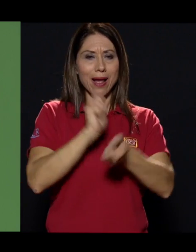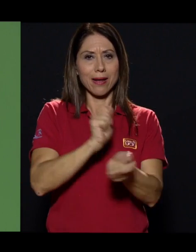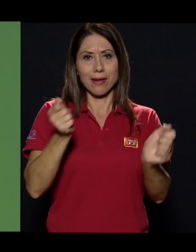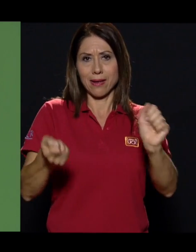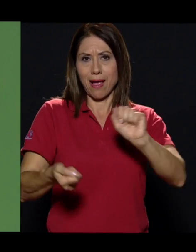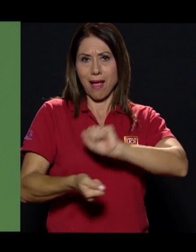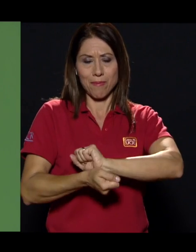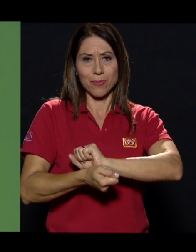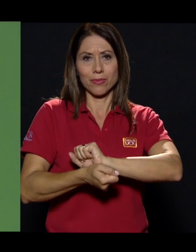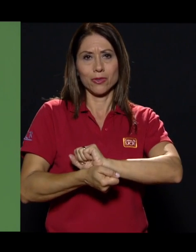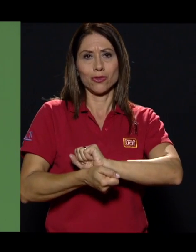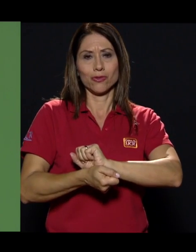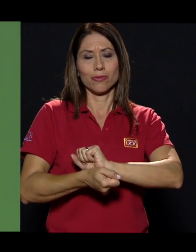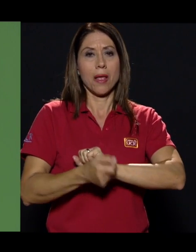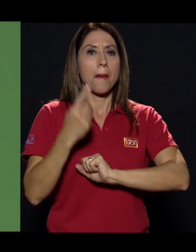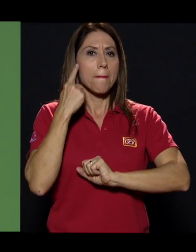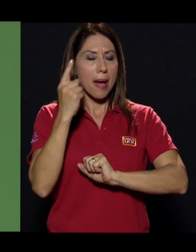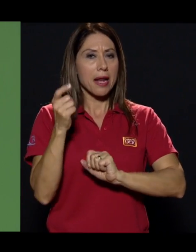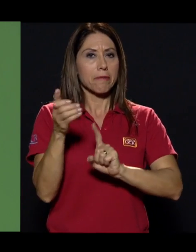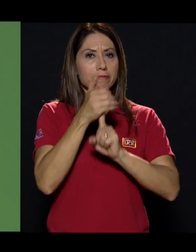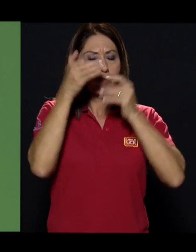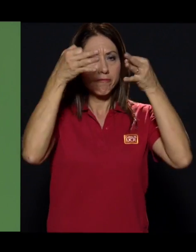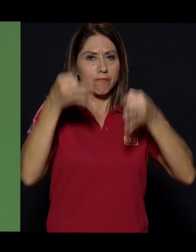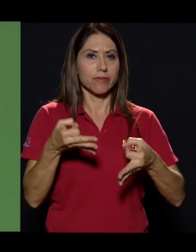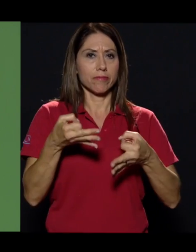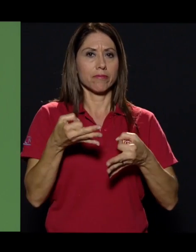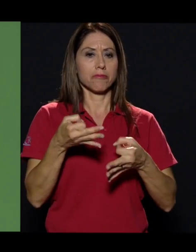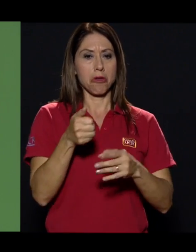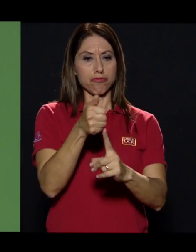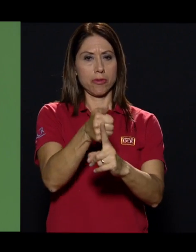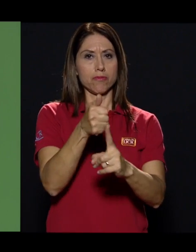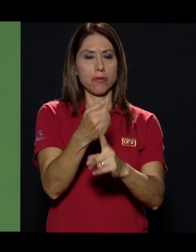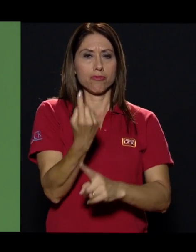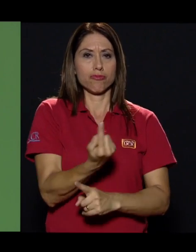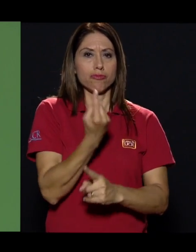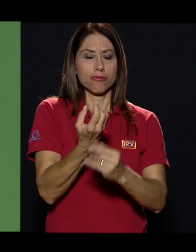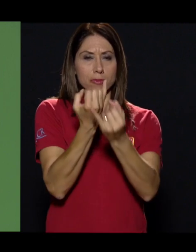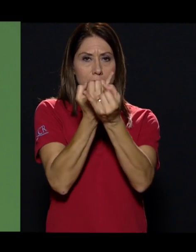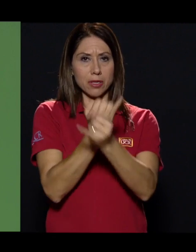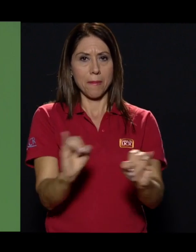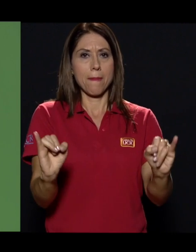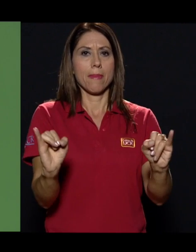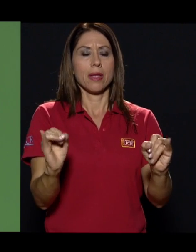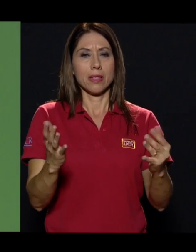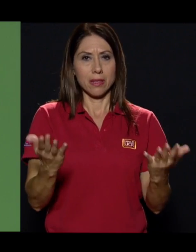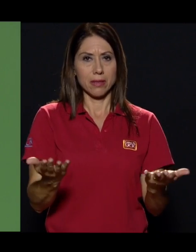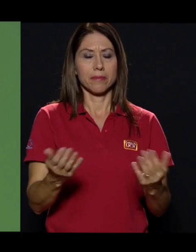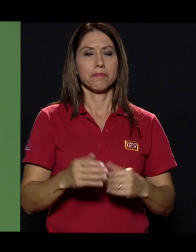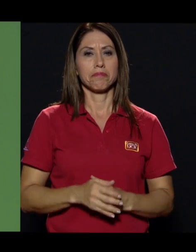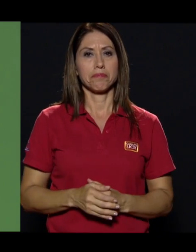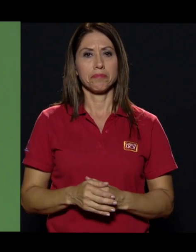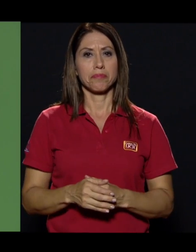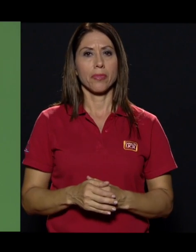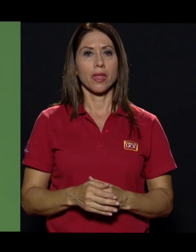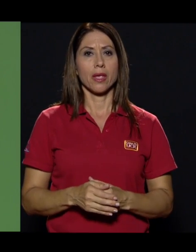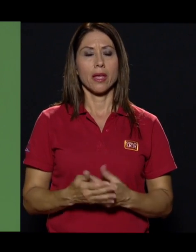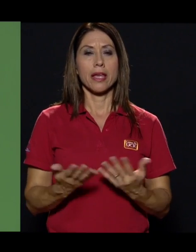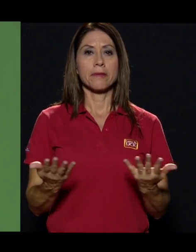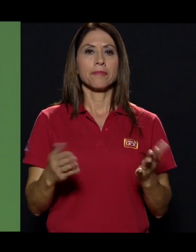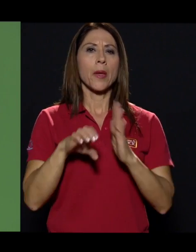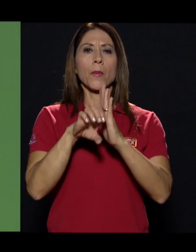en cuanto a las decisiones y a esa autonomía y vida independiente de la que podríamos estar